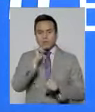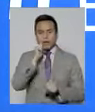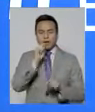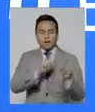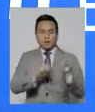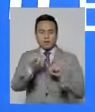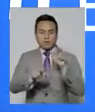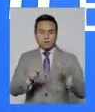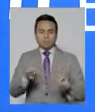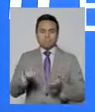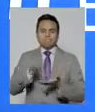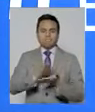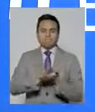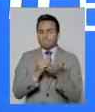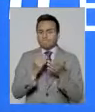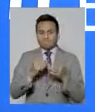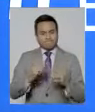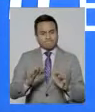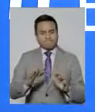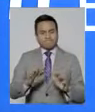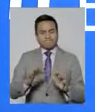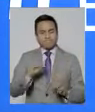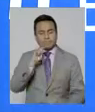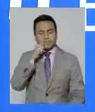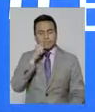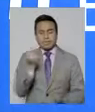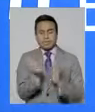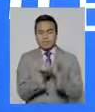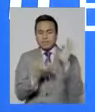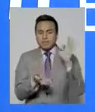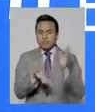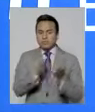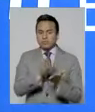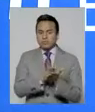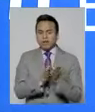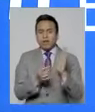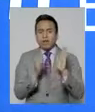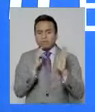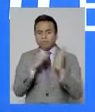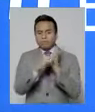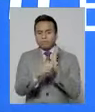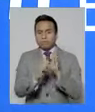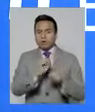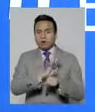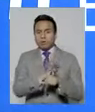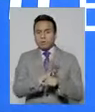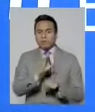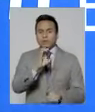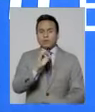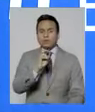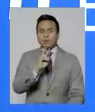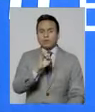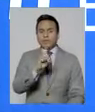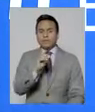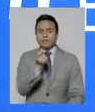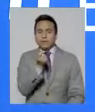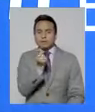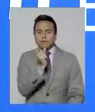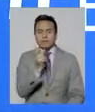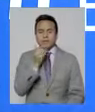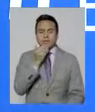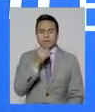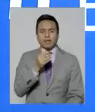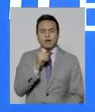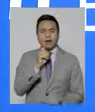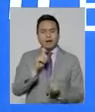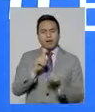aquellas personas que fallecieron y que en su certificado de función aparece COVID o alguna palabra similar, y que además tienen un